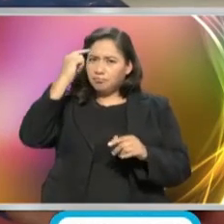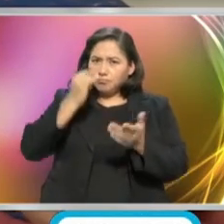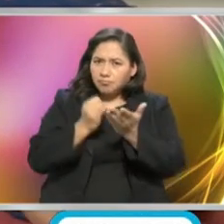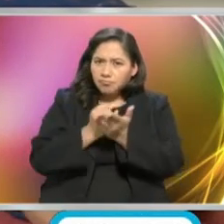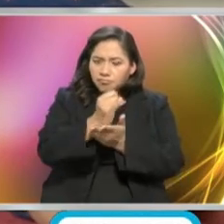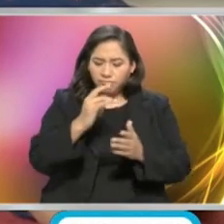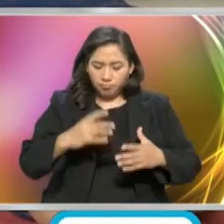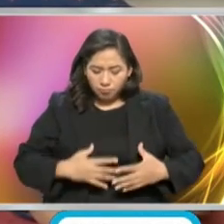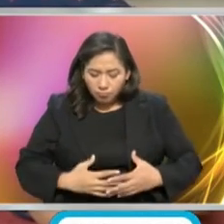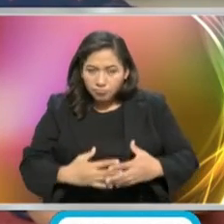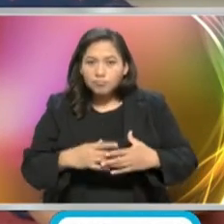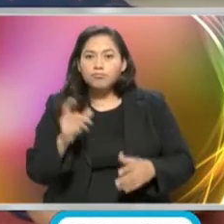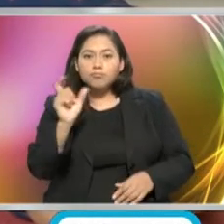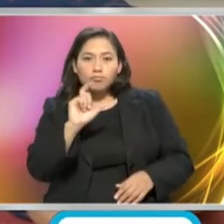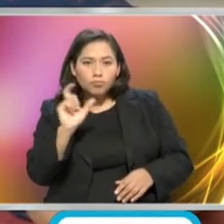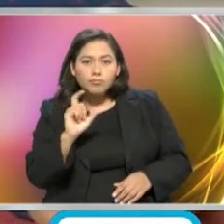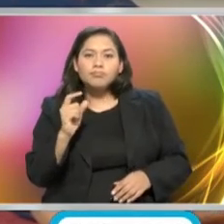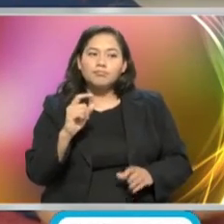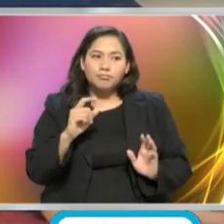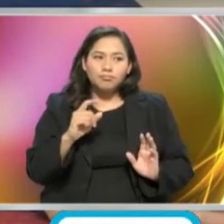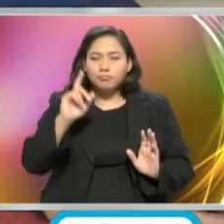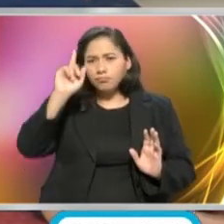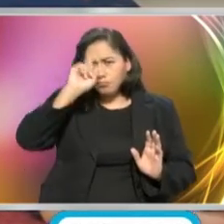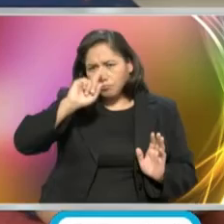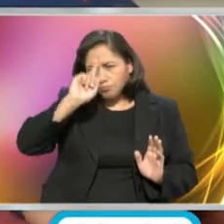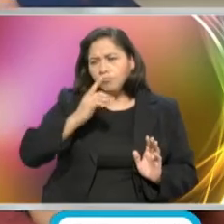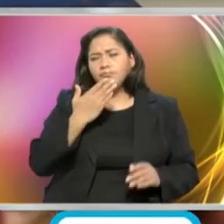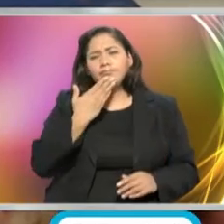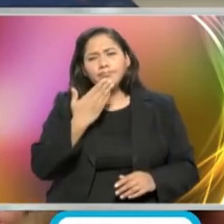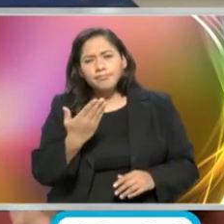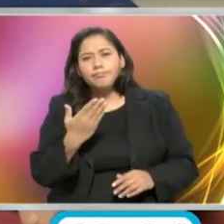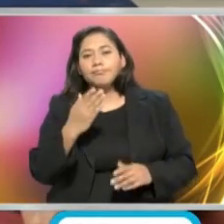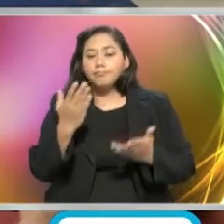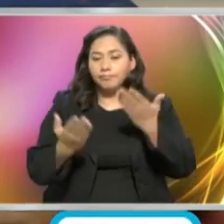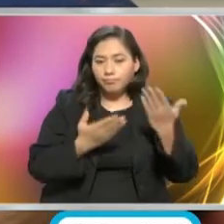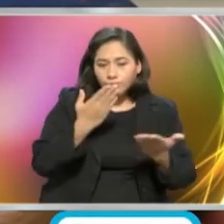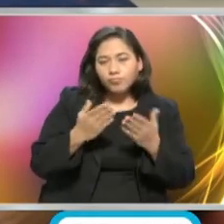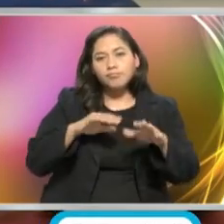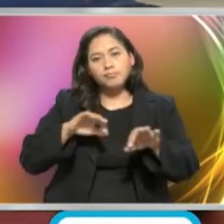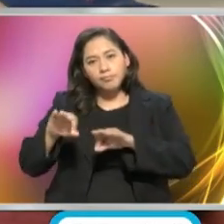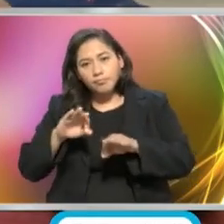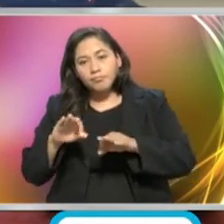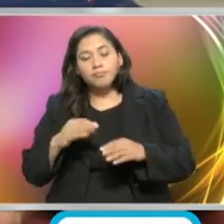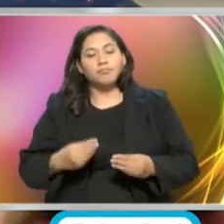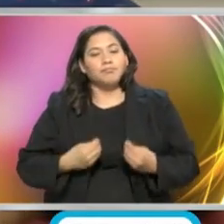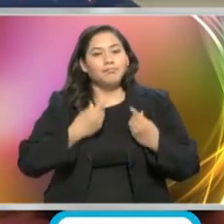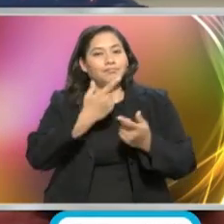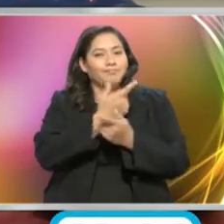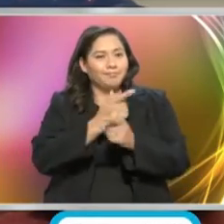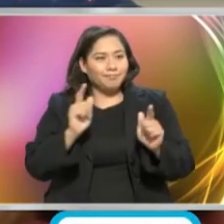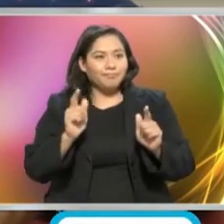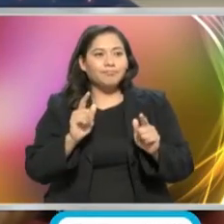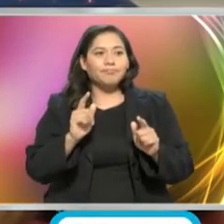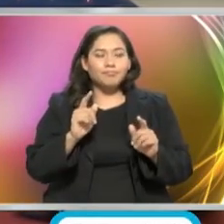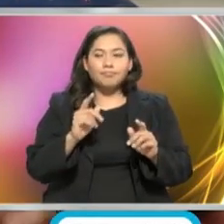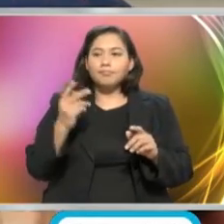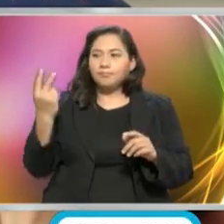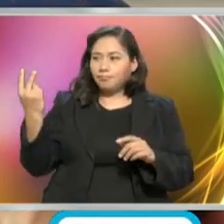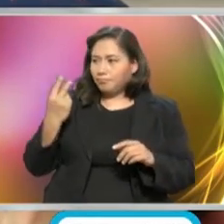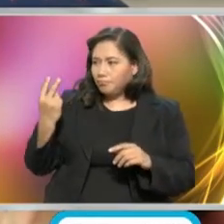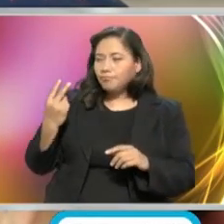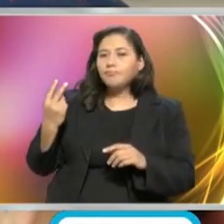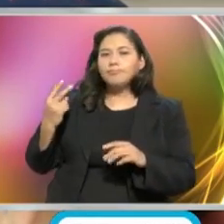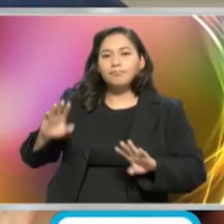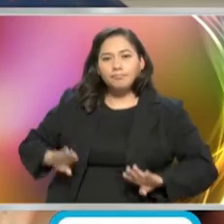embarazo. Yo creo que lo recomendable es que sí tengan, pues, que estudien, que trabajen, que vivan incluso un rato en pareja